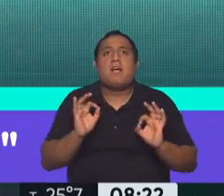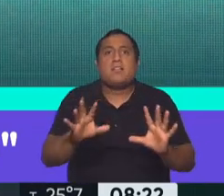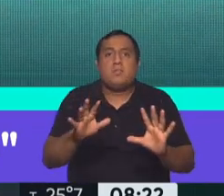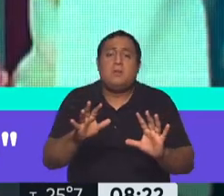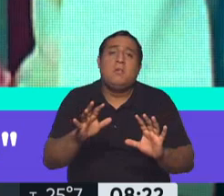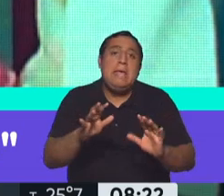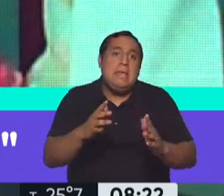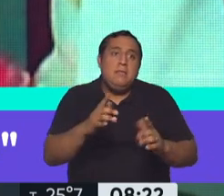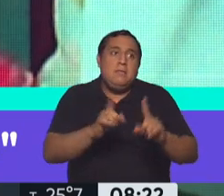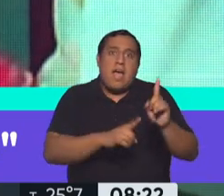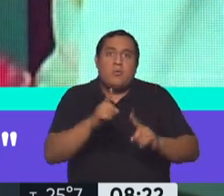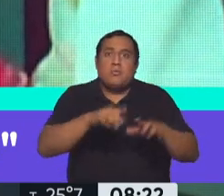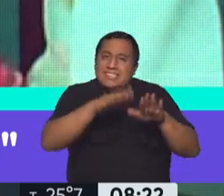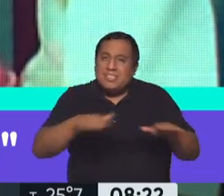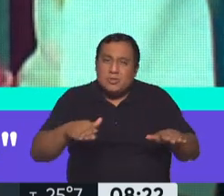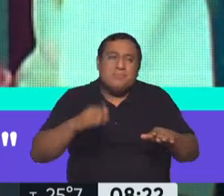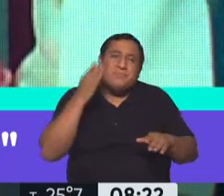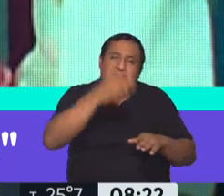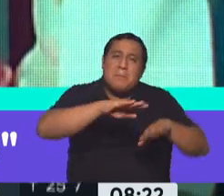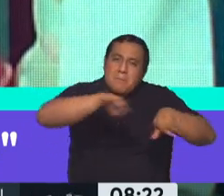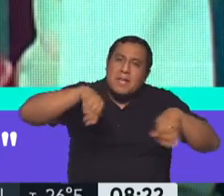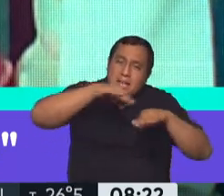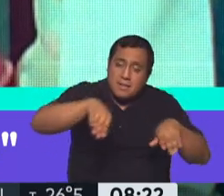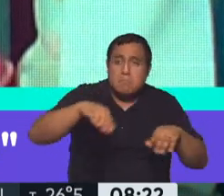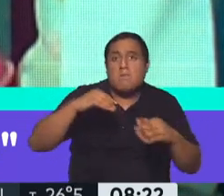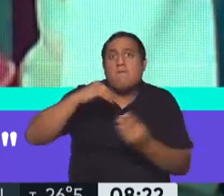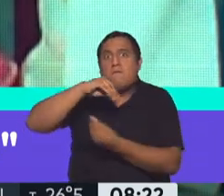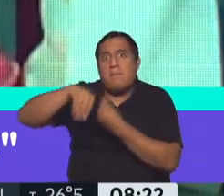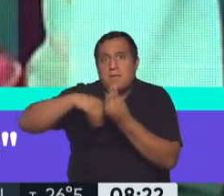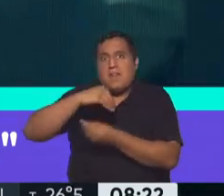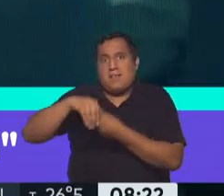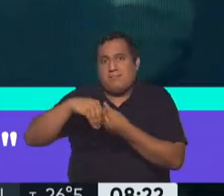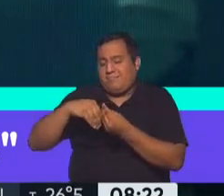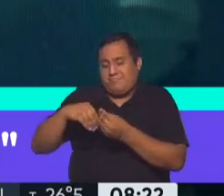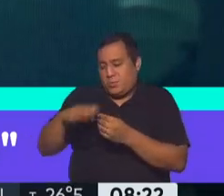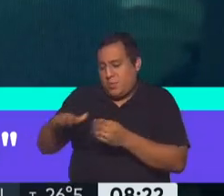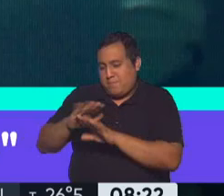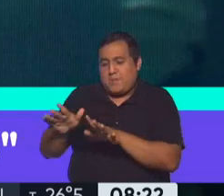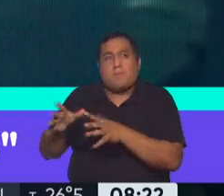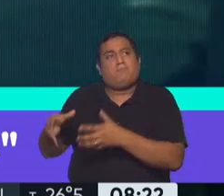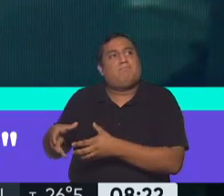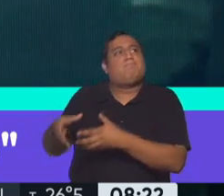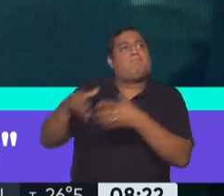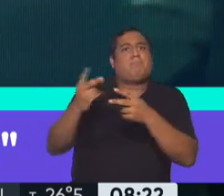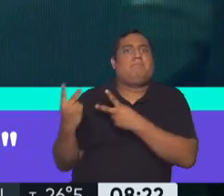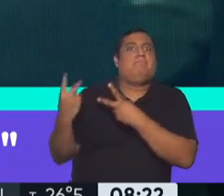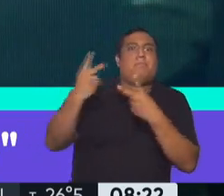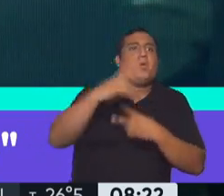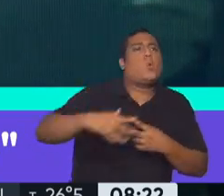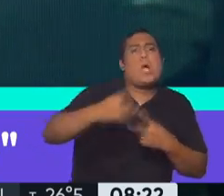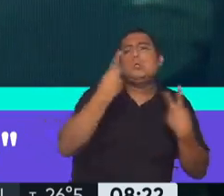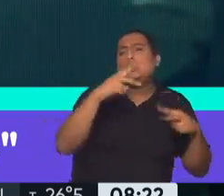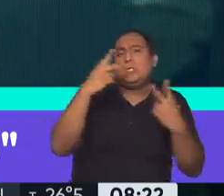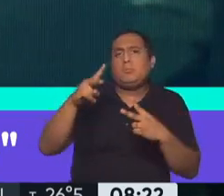para muchos chicos tiempos de colonias en las vacaciones para muchas familias la posibilidad de salir del lugar donde residen y apostar a un lugar turístico que